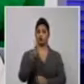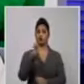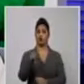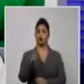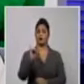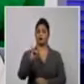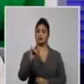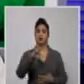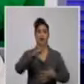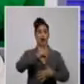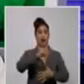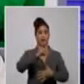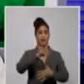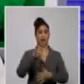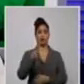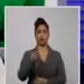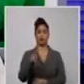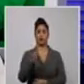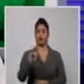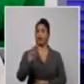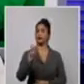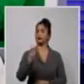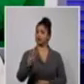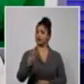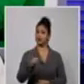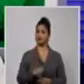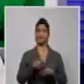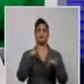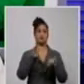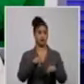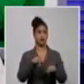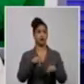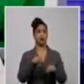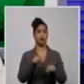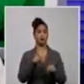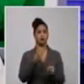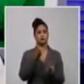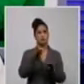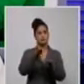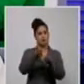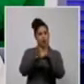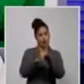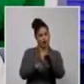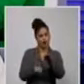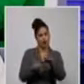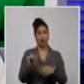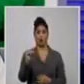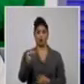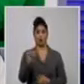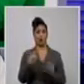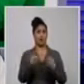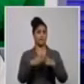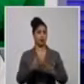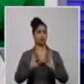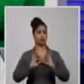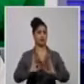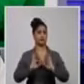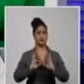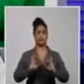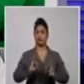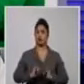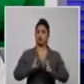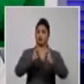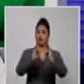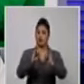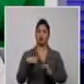2,3, o sea, inferior, pero que, como siempre decimos, inconforme,